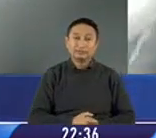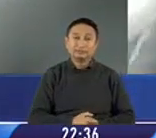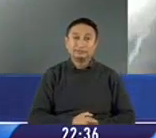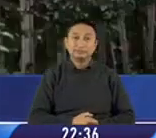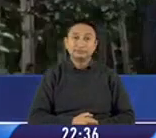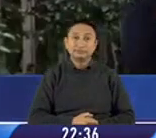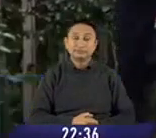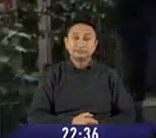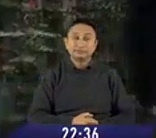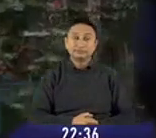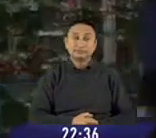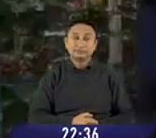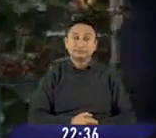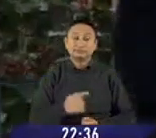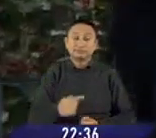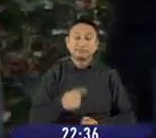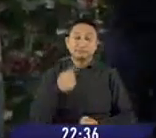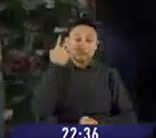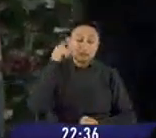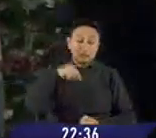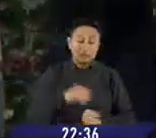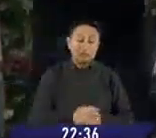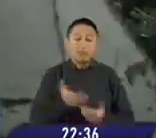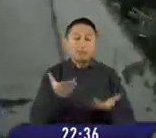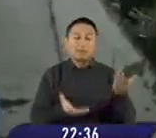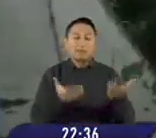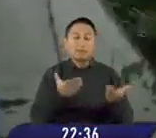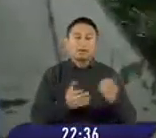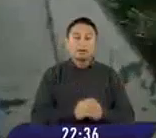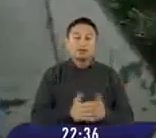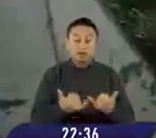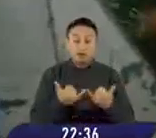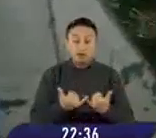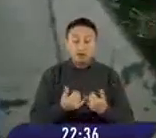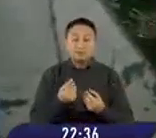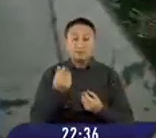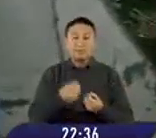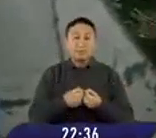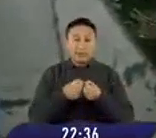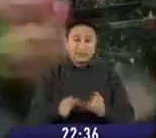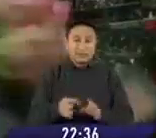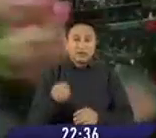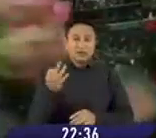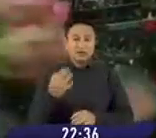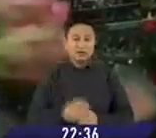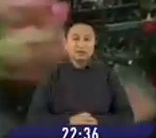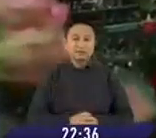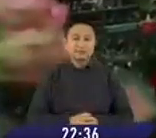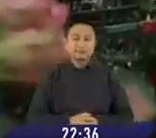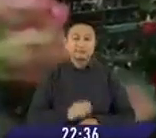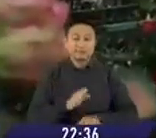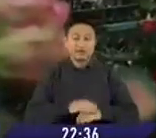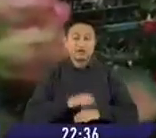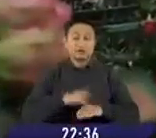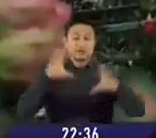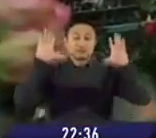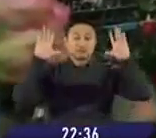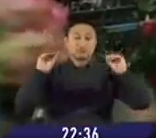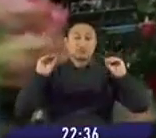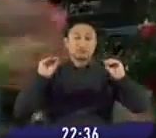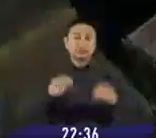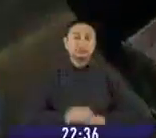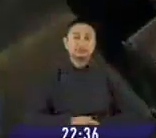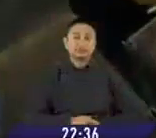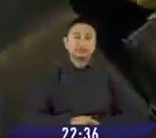de días. Se espera en los próximos días un balance sobre las millonarias pérdidas económicas que dejarán los apagones en el país,